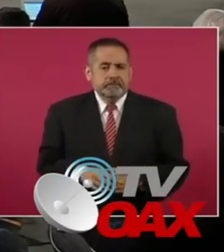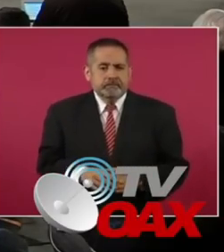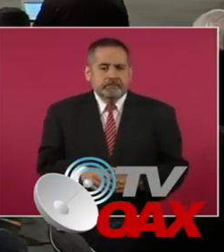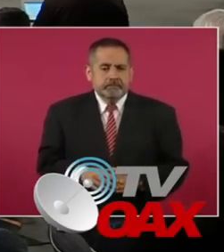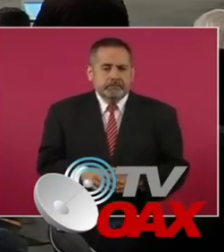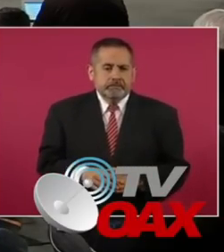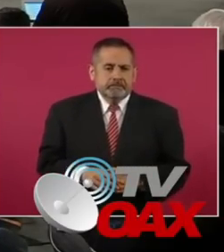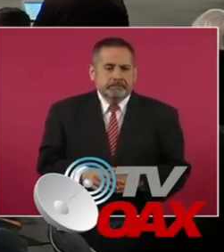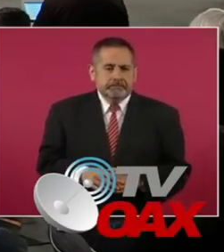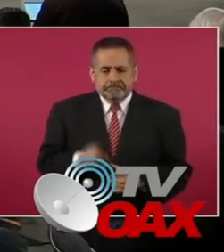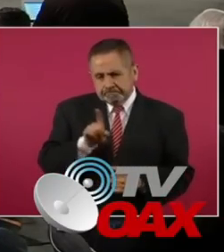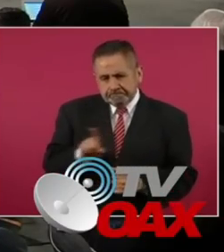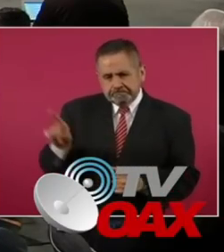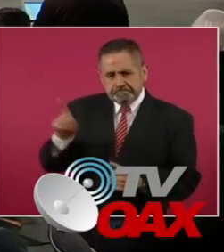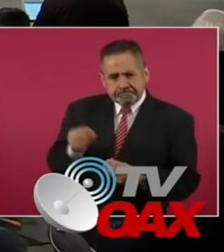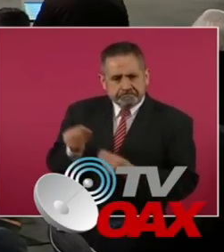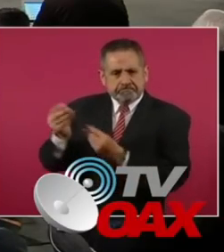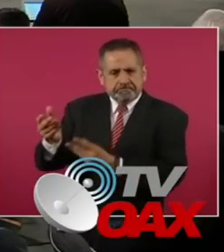para acá.